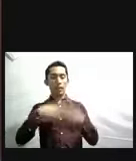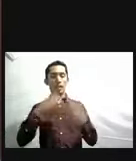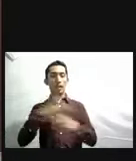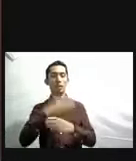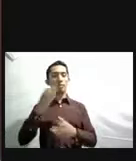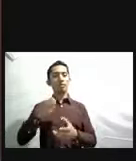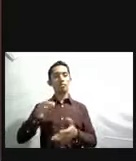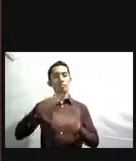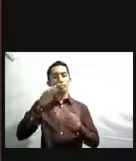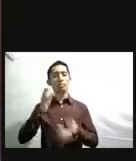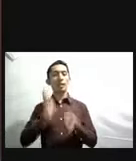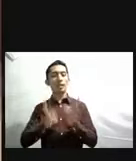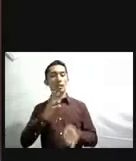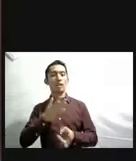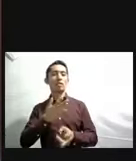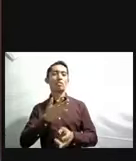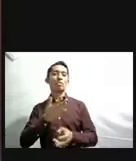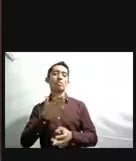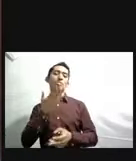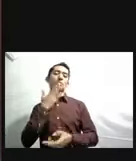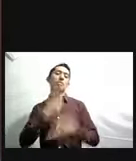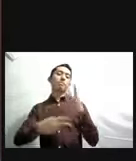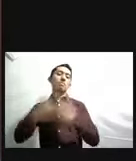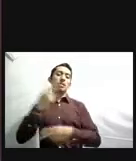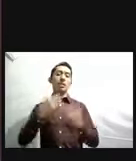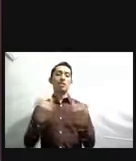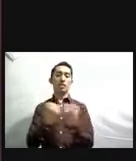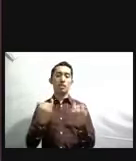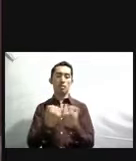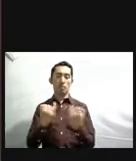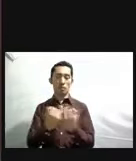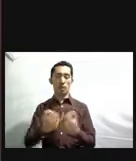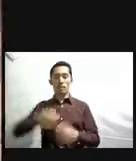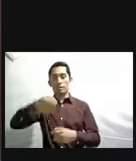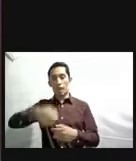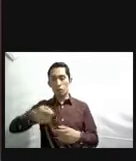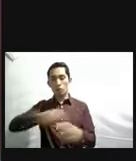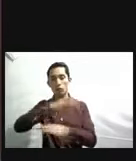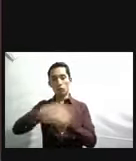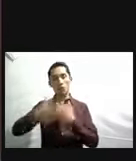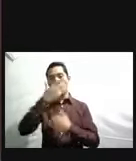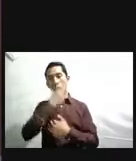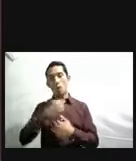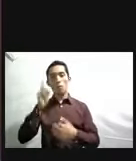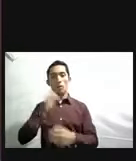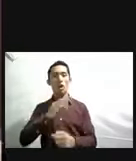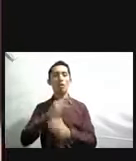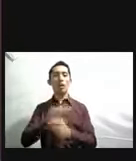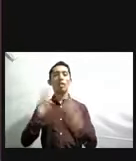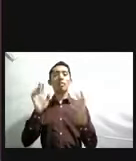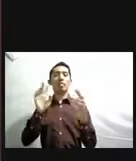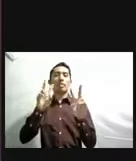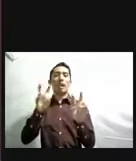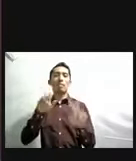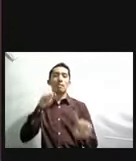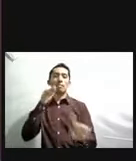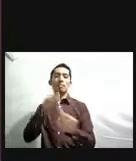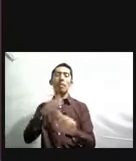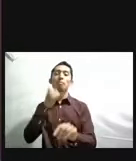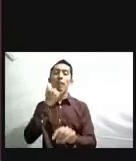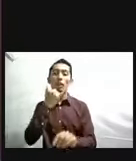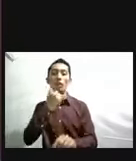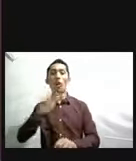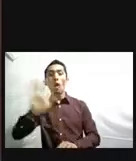con nosotros. Y aprovecho para saludar a todas y a todos los que están aquí hoy, que me clavo en el tema y se me olvida,